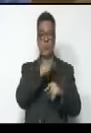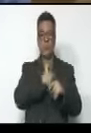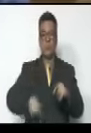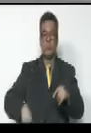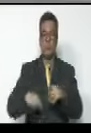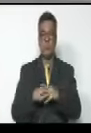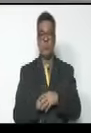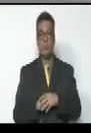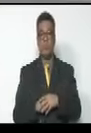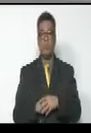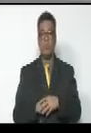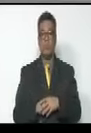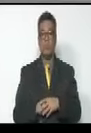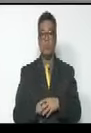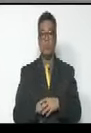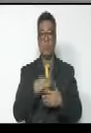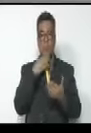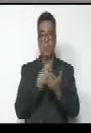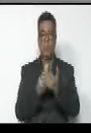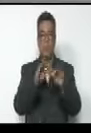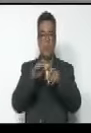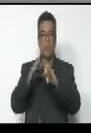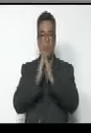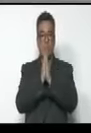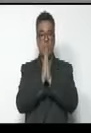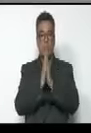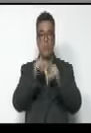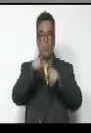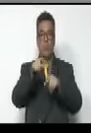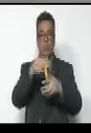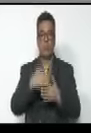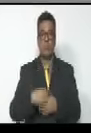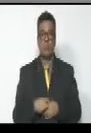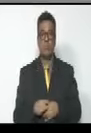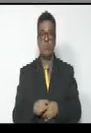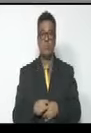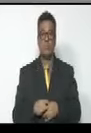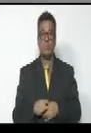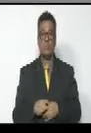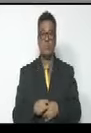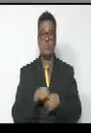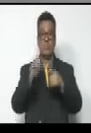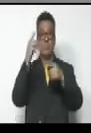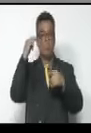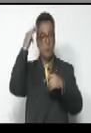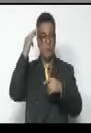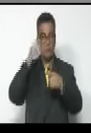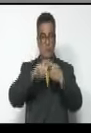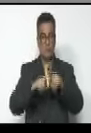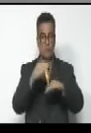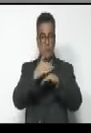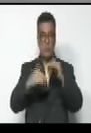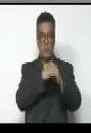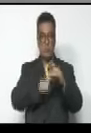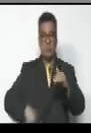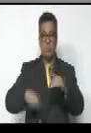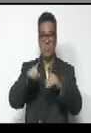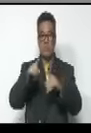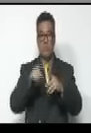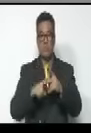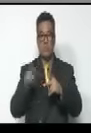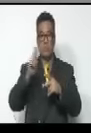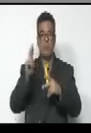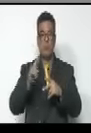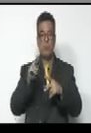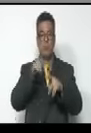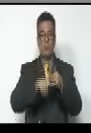presidente. Gracias, secretaria. Por favor, sírvase de remitir la memoria y cuenta sobre la gestión de la vicepresidenta ejecutiva de la